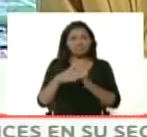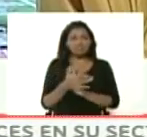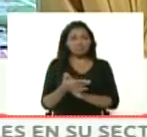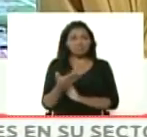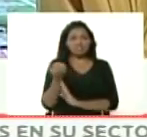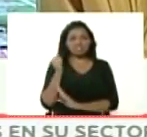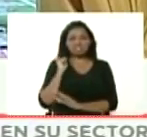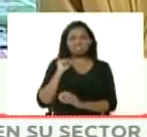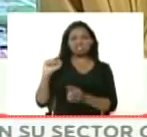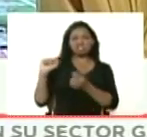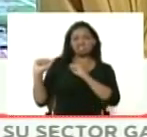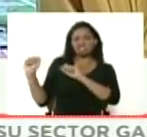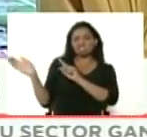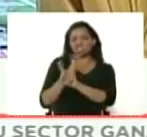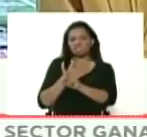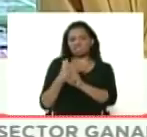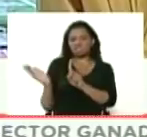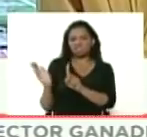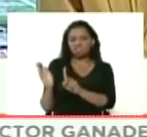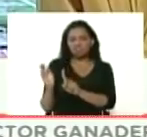xenofobia, vaya a esos países.